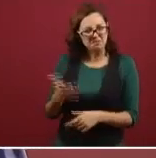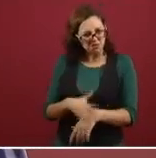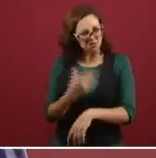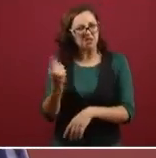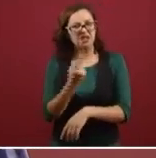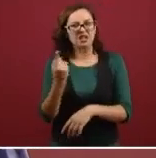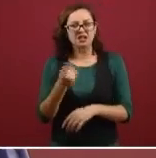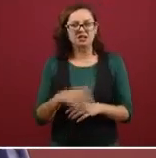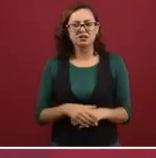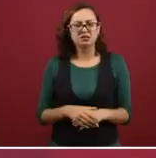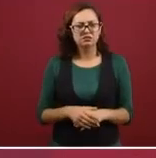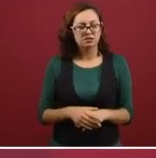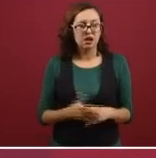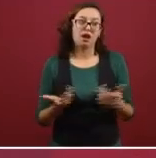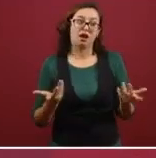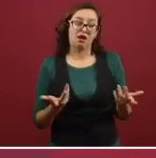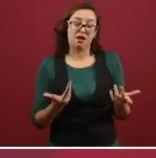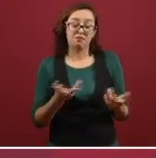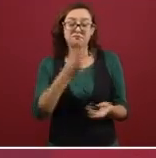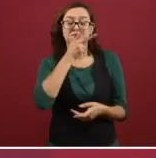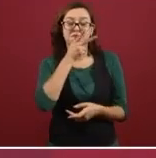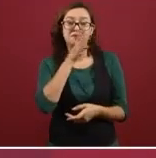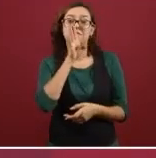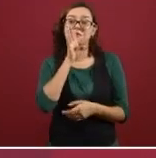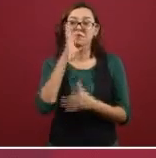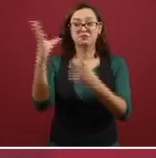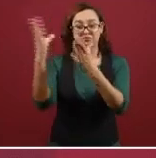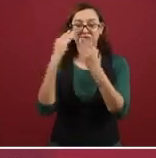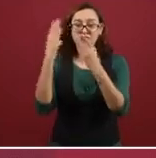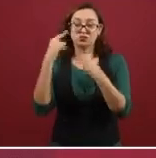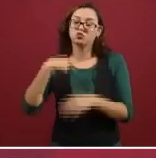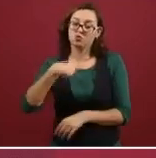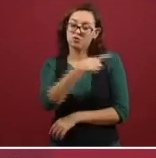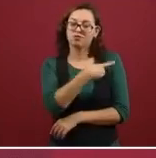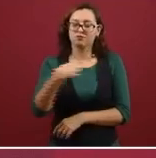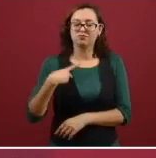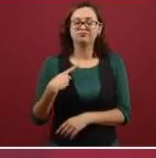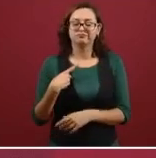padres, hacer el bien sin mirar a quién.